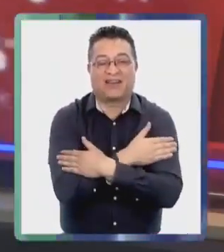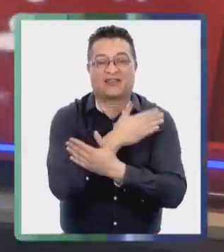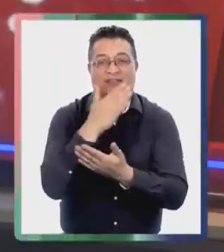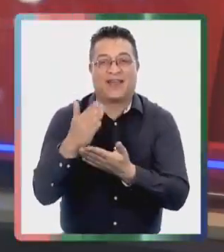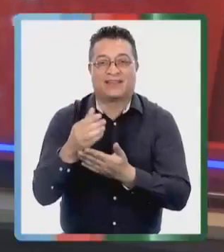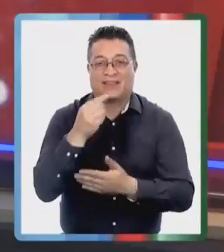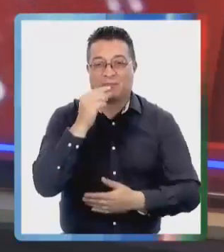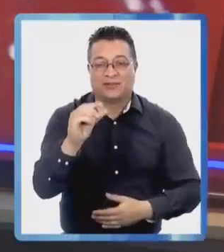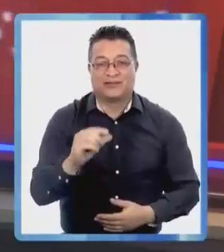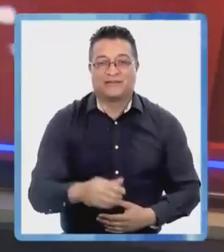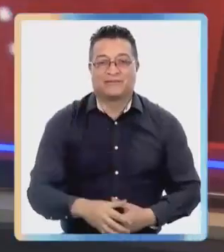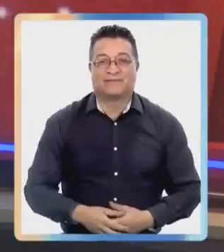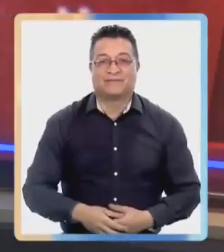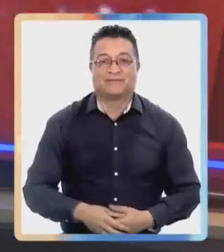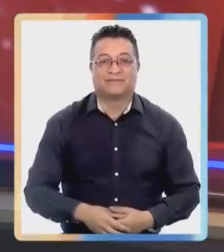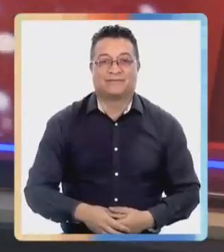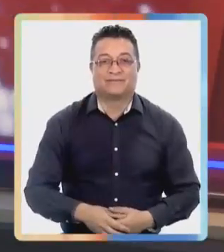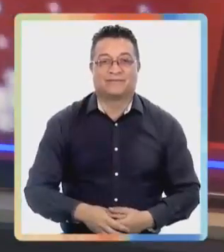abrazo y hasta pronto.